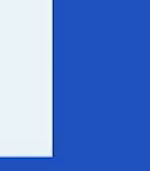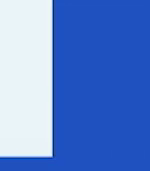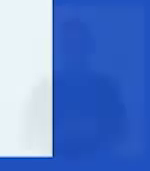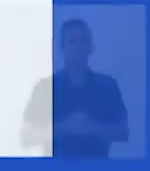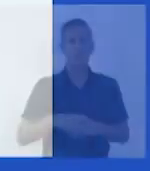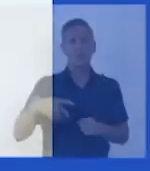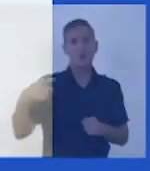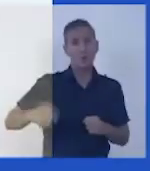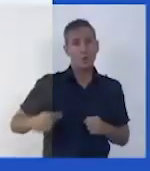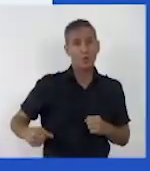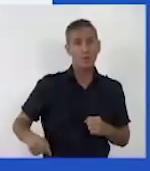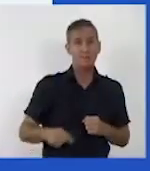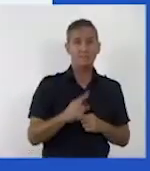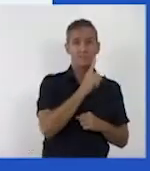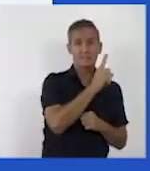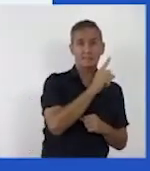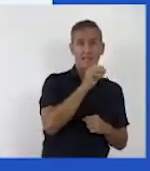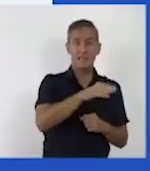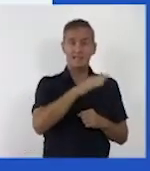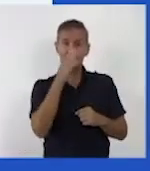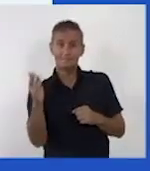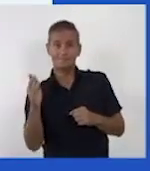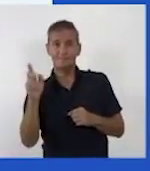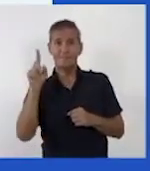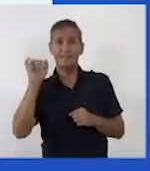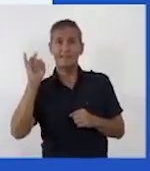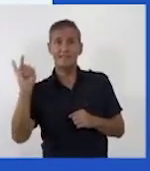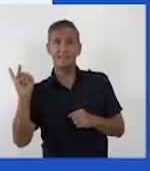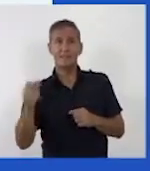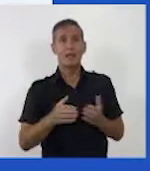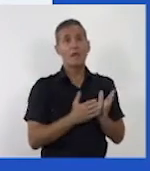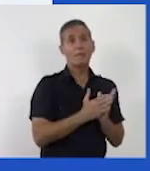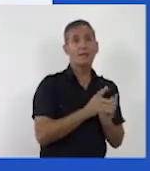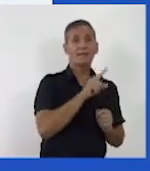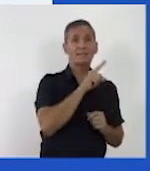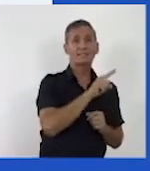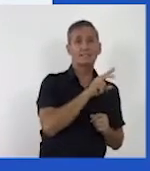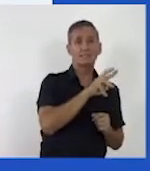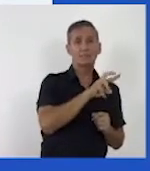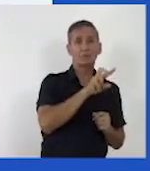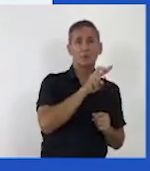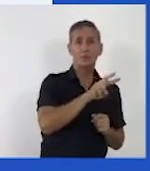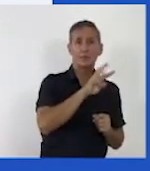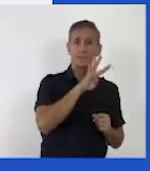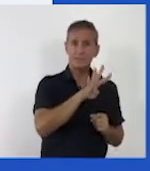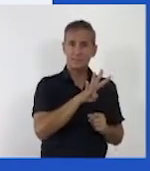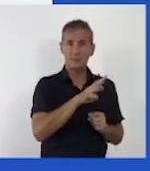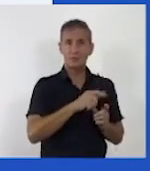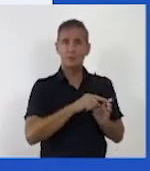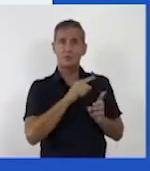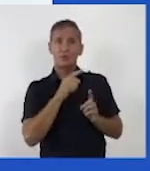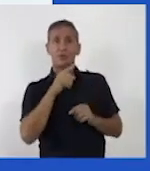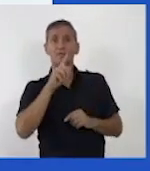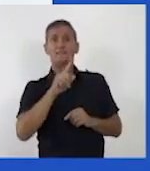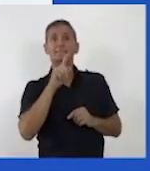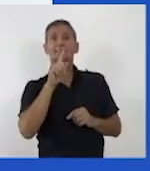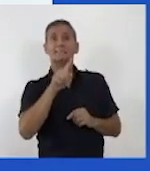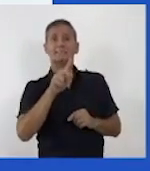los ejercicios del 1 al 7 página 124 y 125 que tienen ahí en pantalla